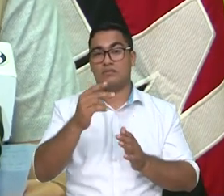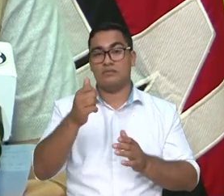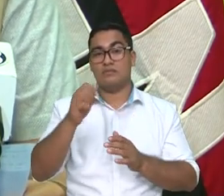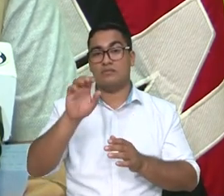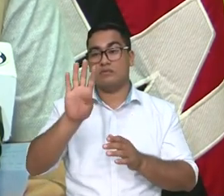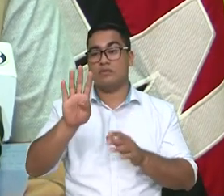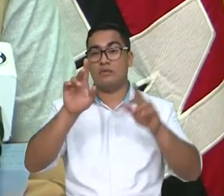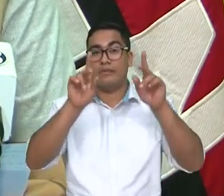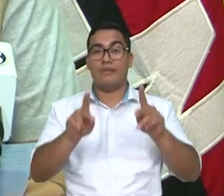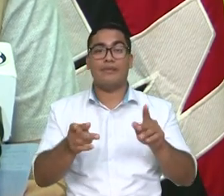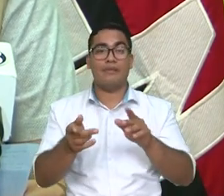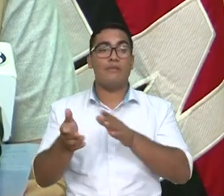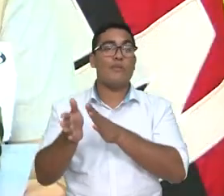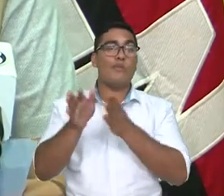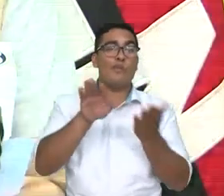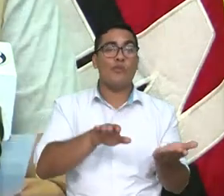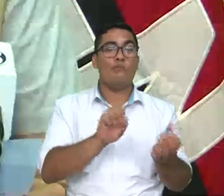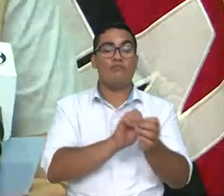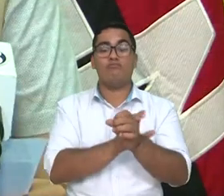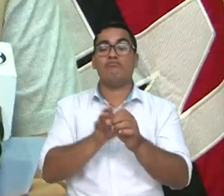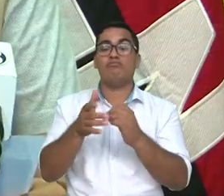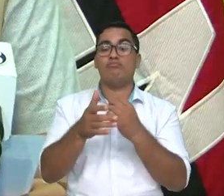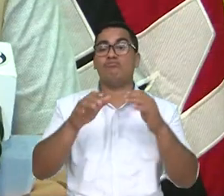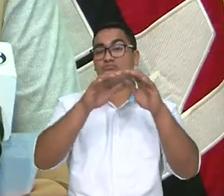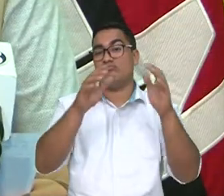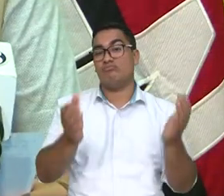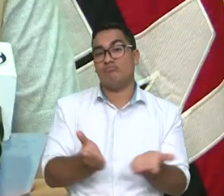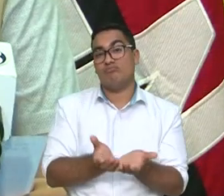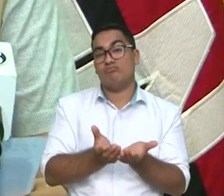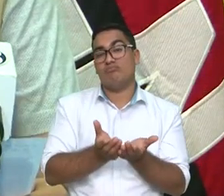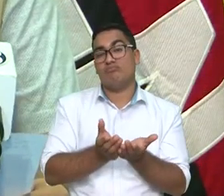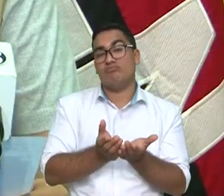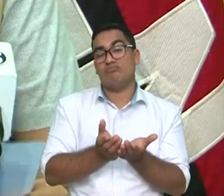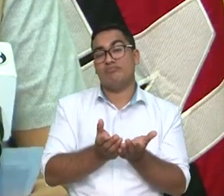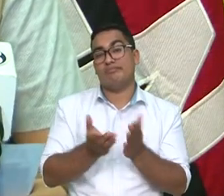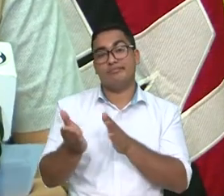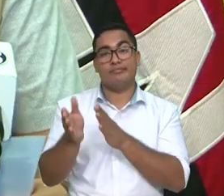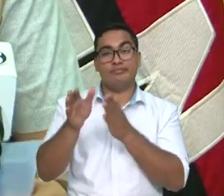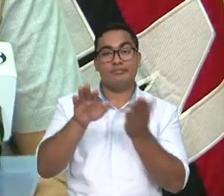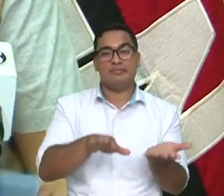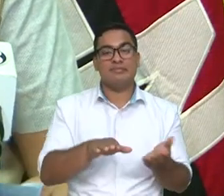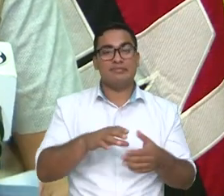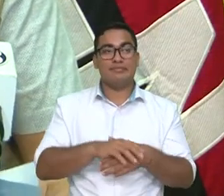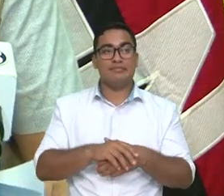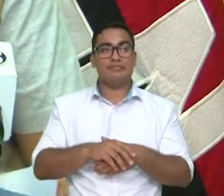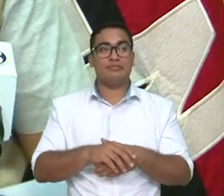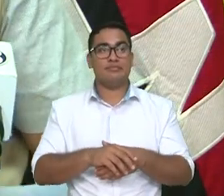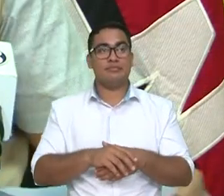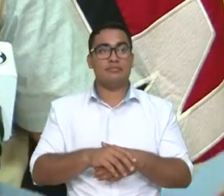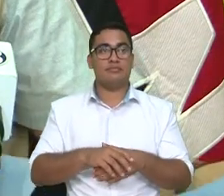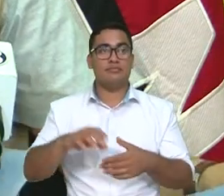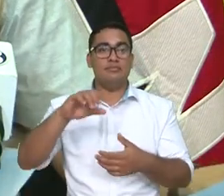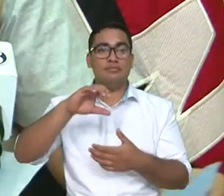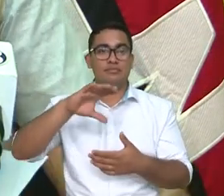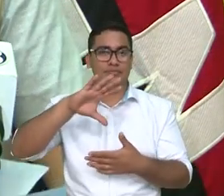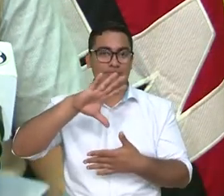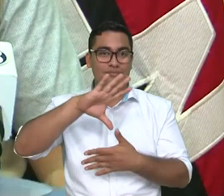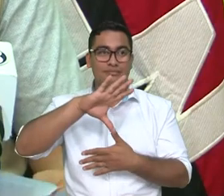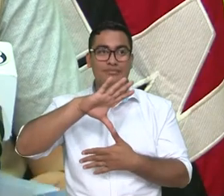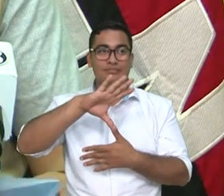7.864, lo que representa el 4% de los casos a nivel nacional. A nivel de la región de las Américas se